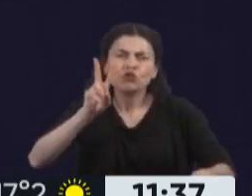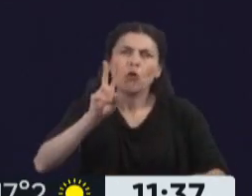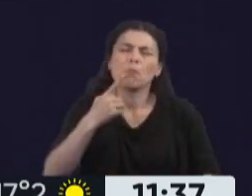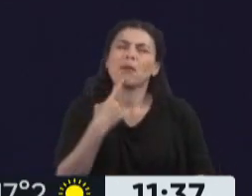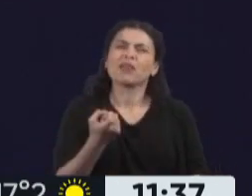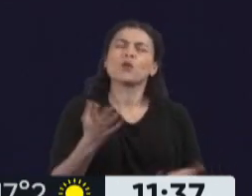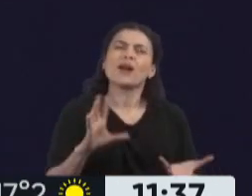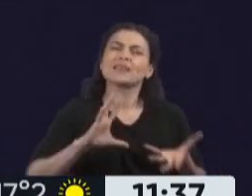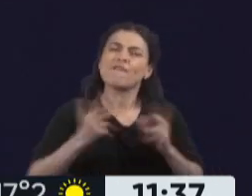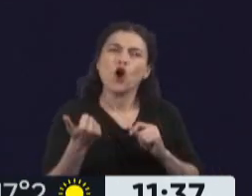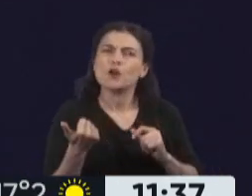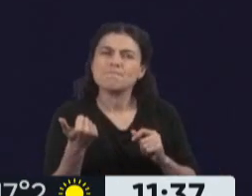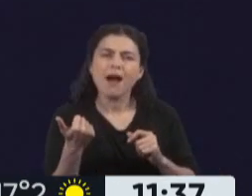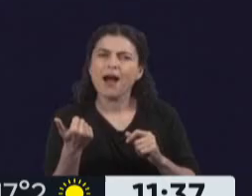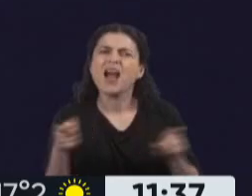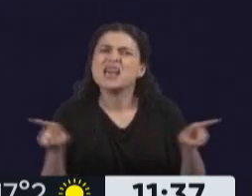para torcer